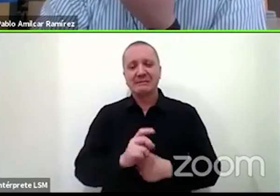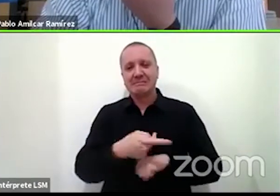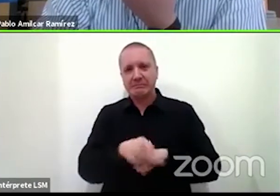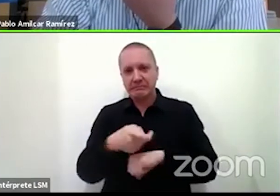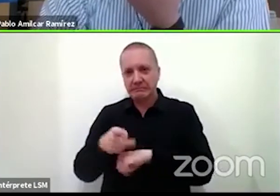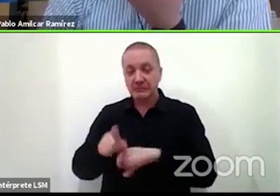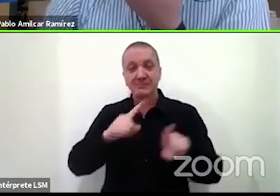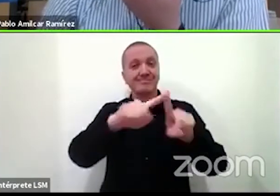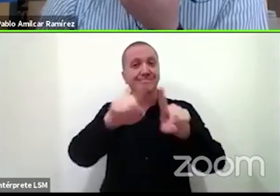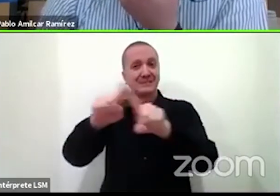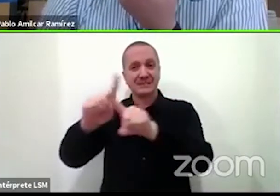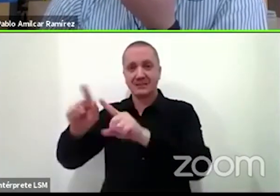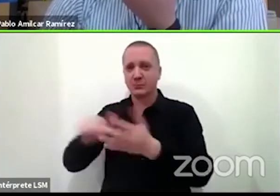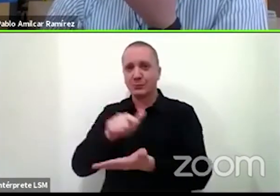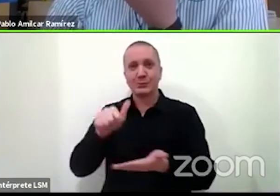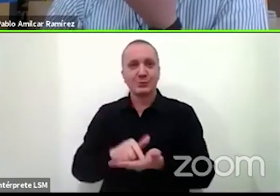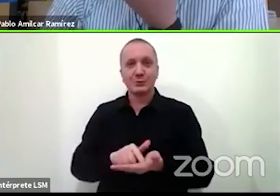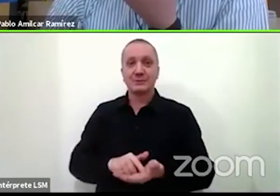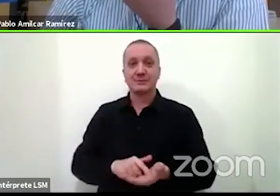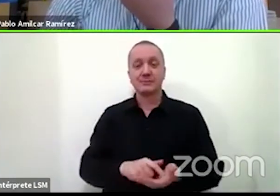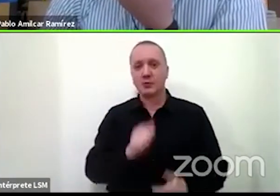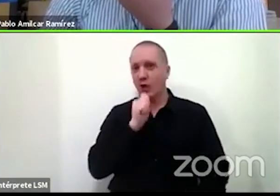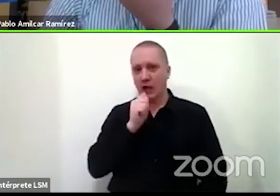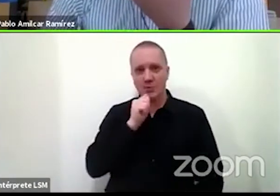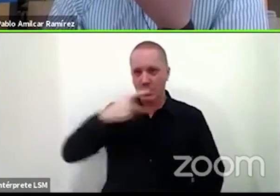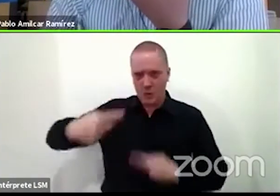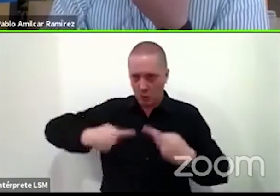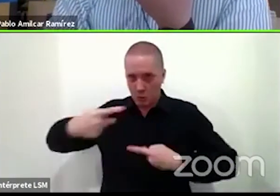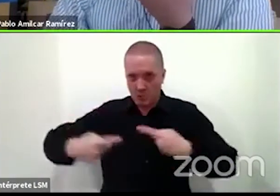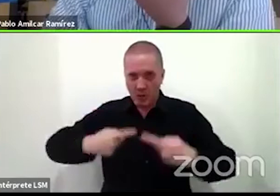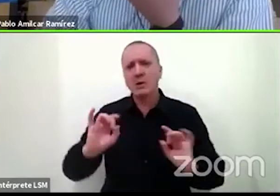y no estamos teniendo ninguna pregunta. Igualmente, al final, si se aparece,